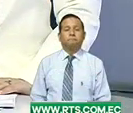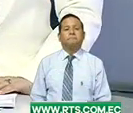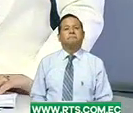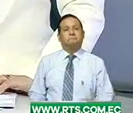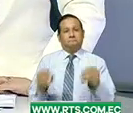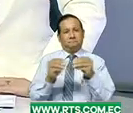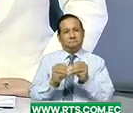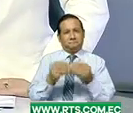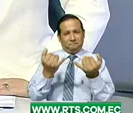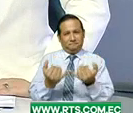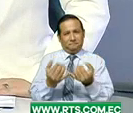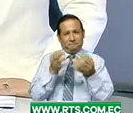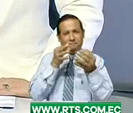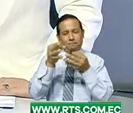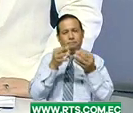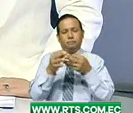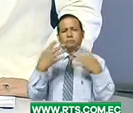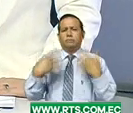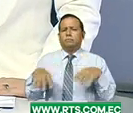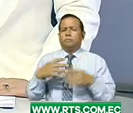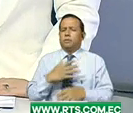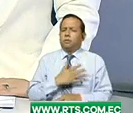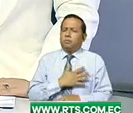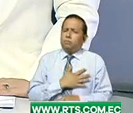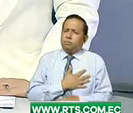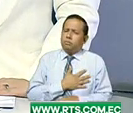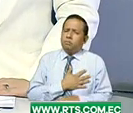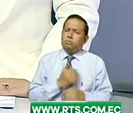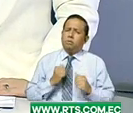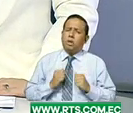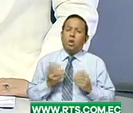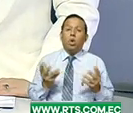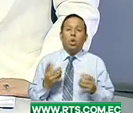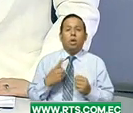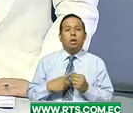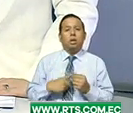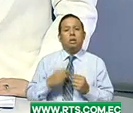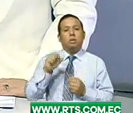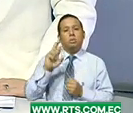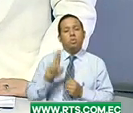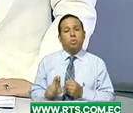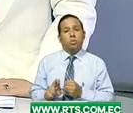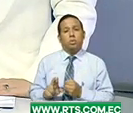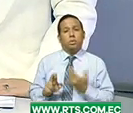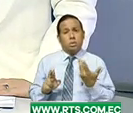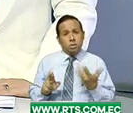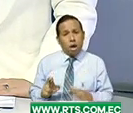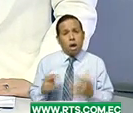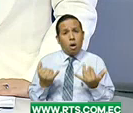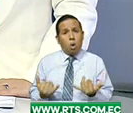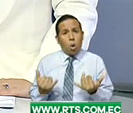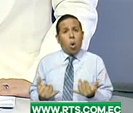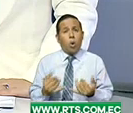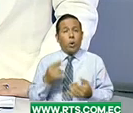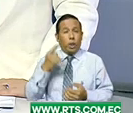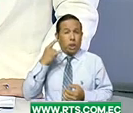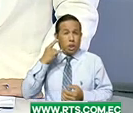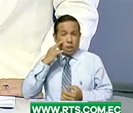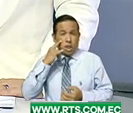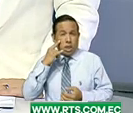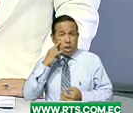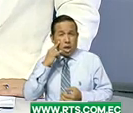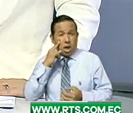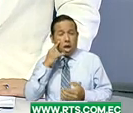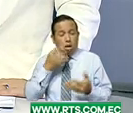Estamos de regreso con un hecho que ha causado mucha tristeza en el sur de Quito. Fueron velados los restos de la niña